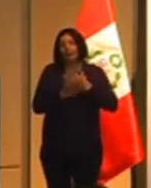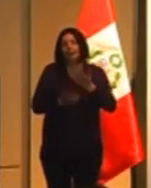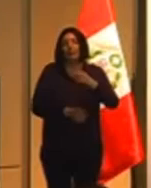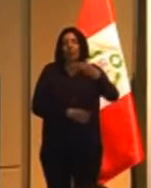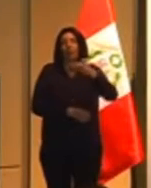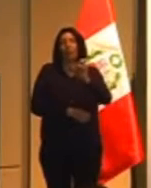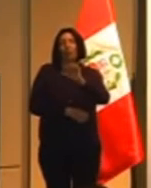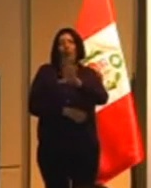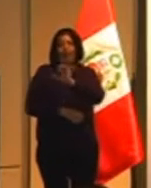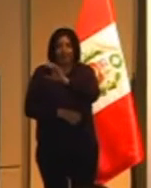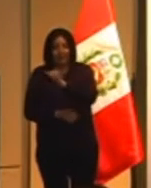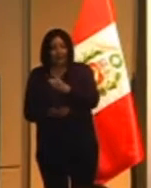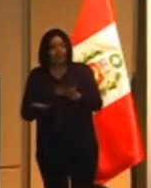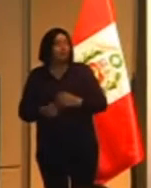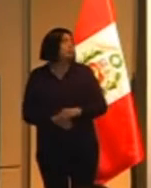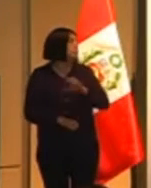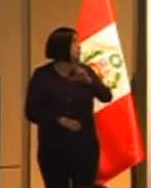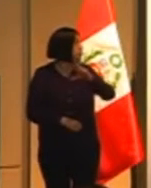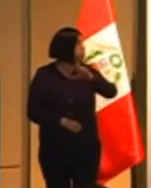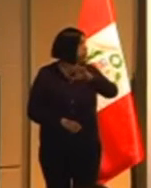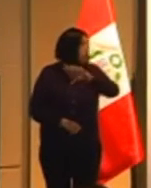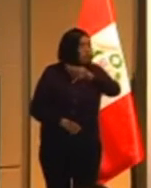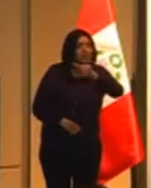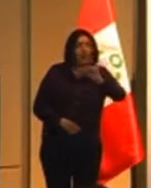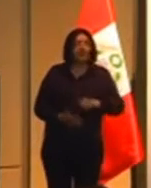Puyana. Tenemos